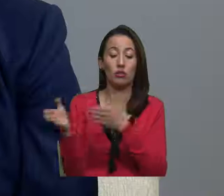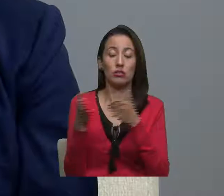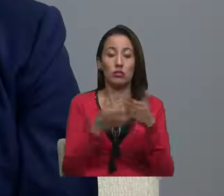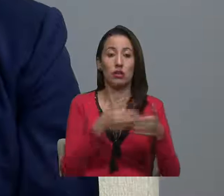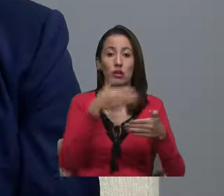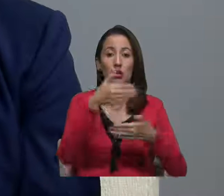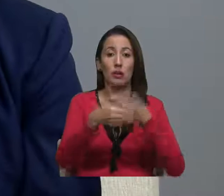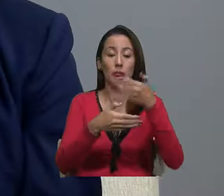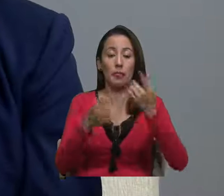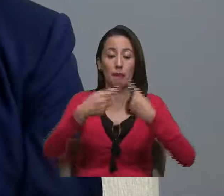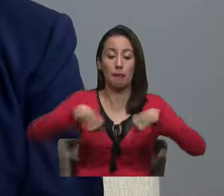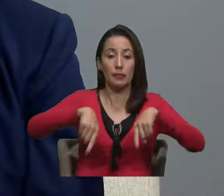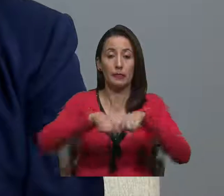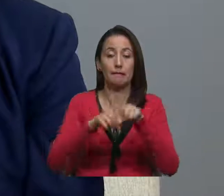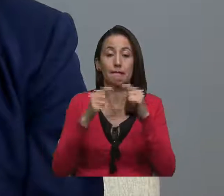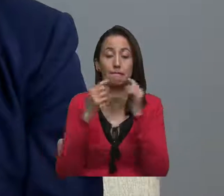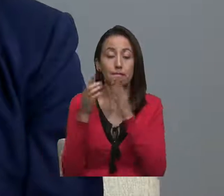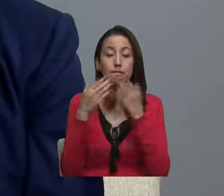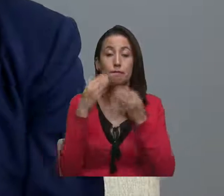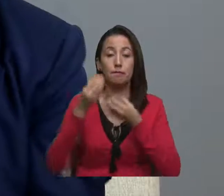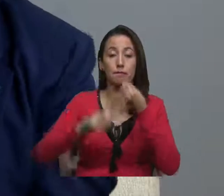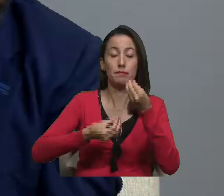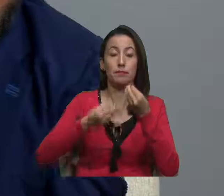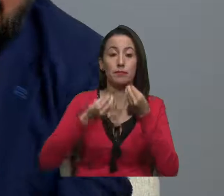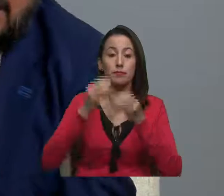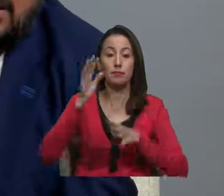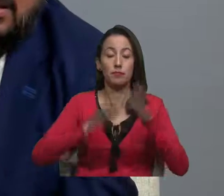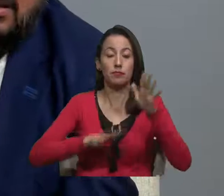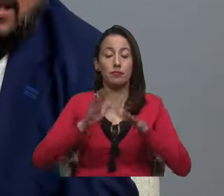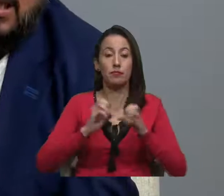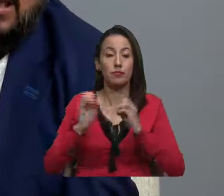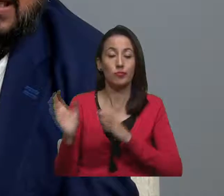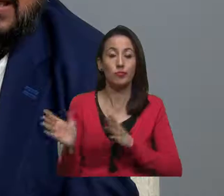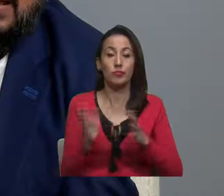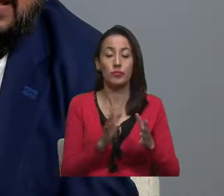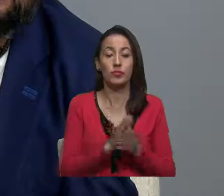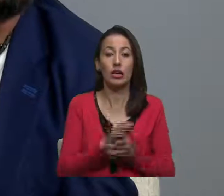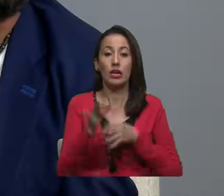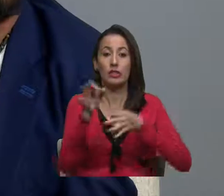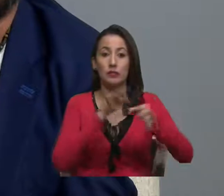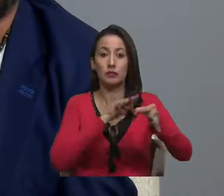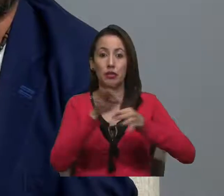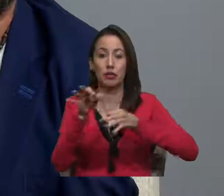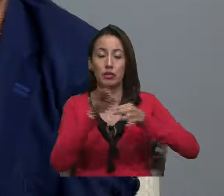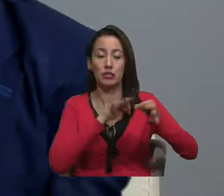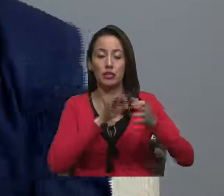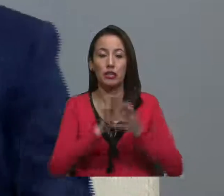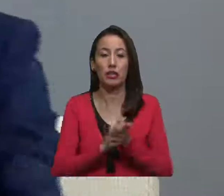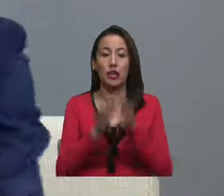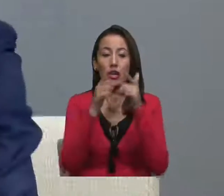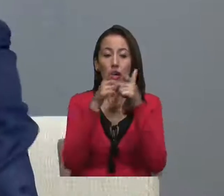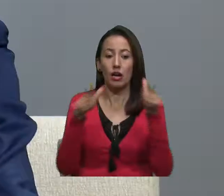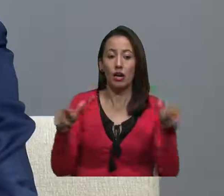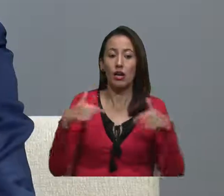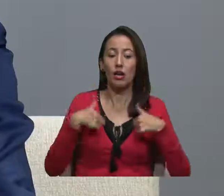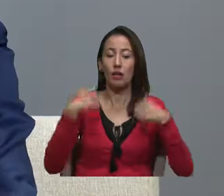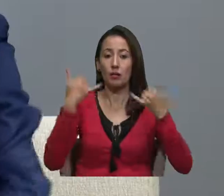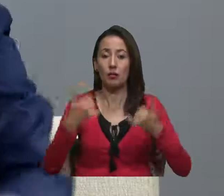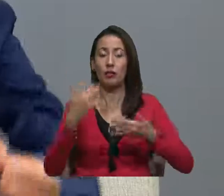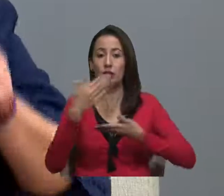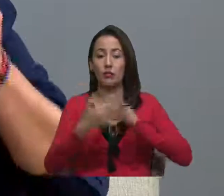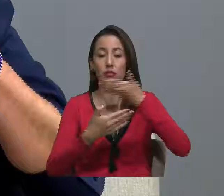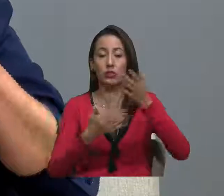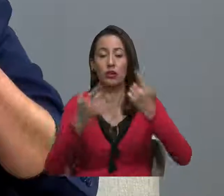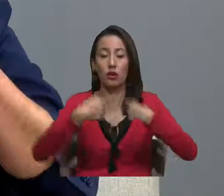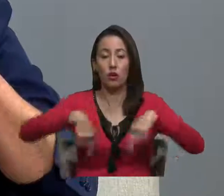eso planteamos varios temas como explicaba a ver libre circulación de capitales mire la única manera para mantener la